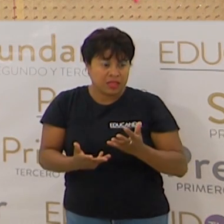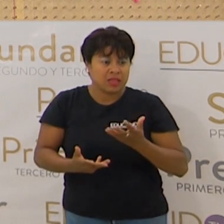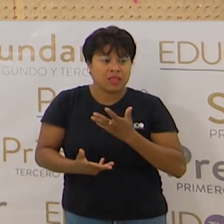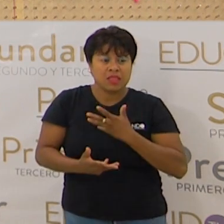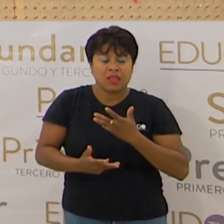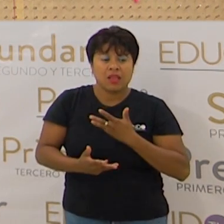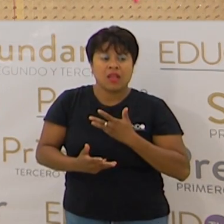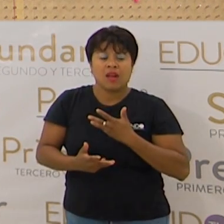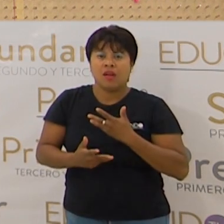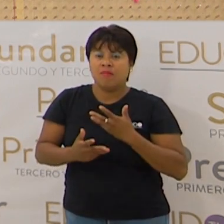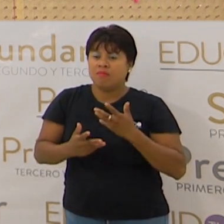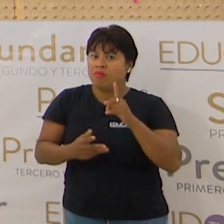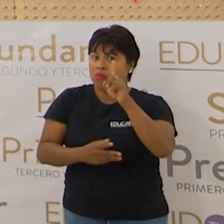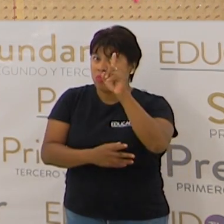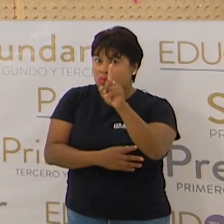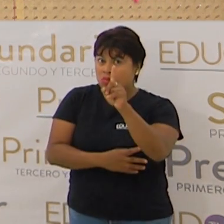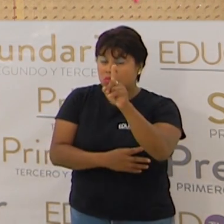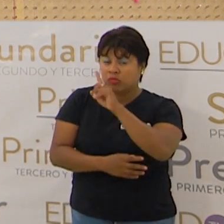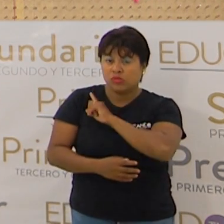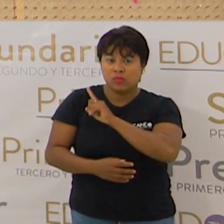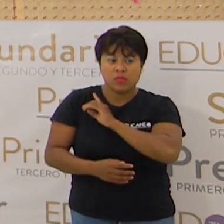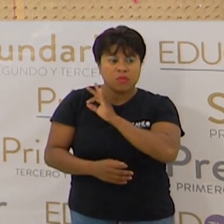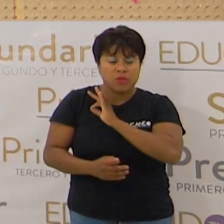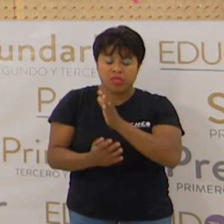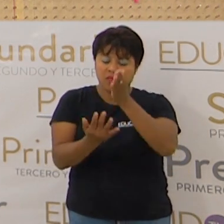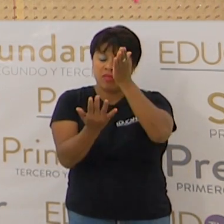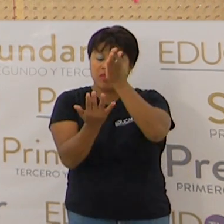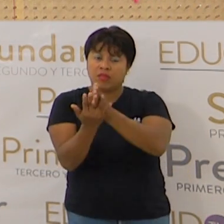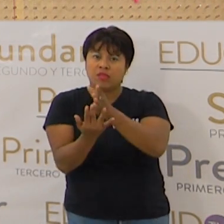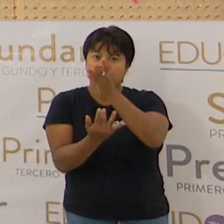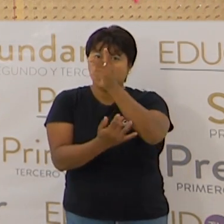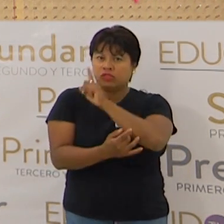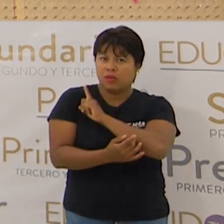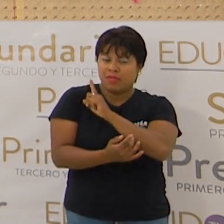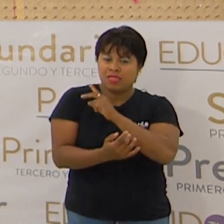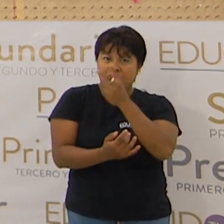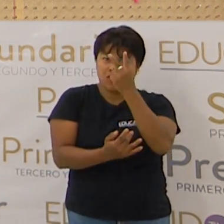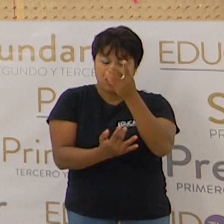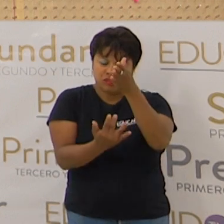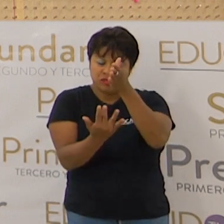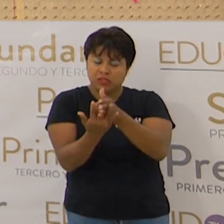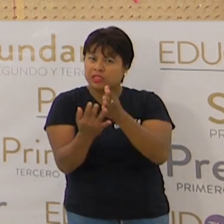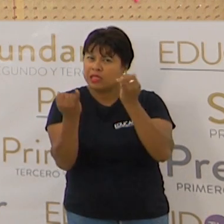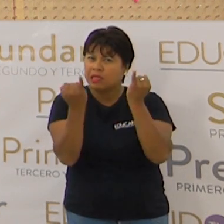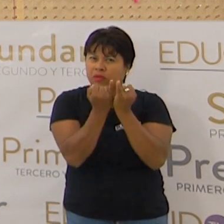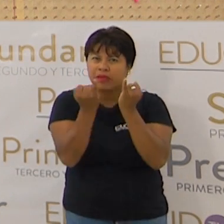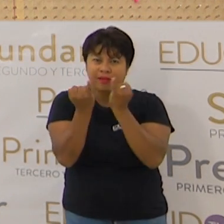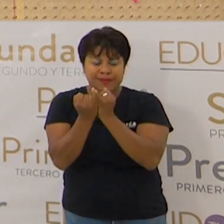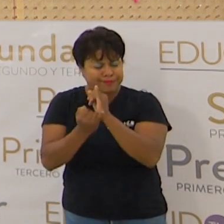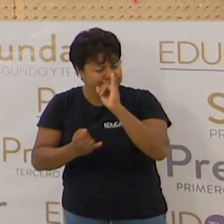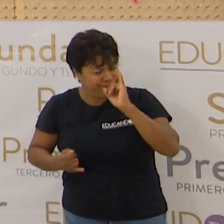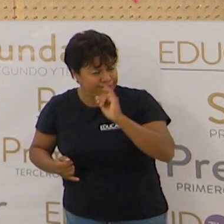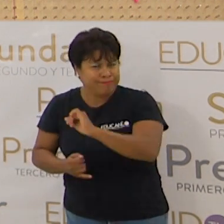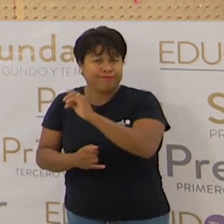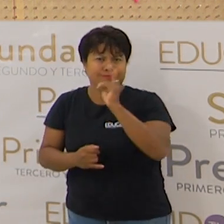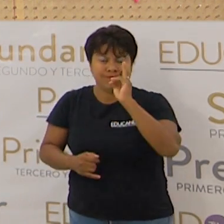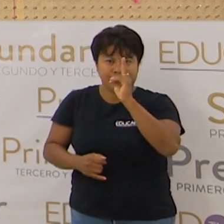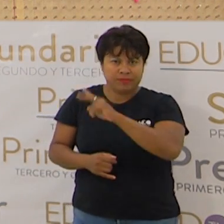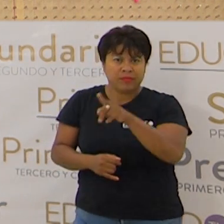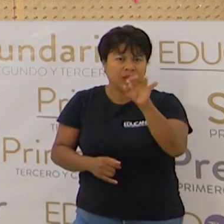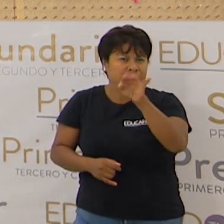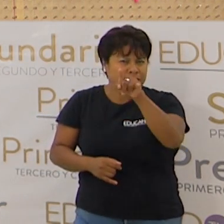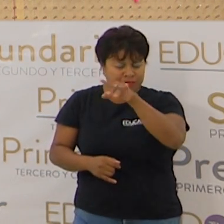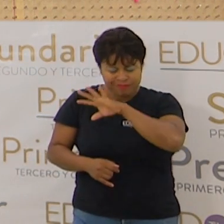tenga un eje de simetría, es decir, que se parta en 2 partes exactamente iguales. Claro, observa. Y yo sé que